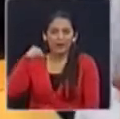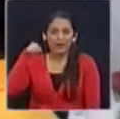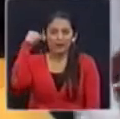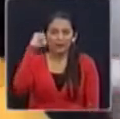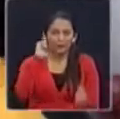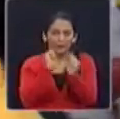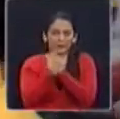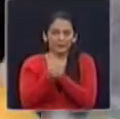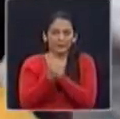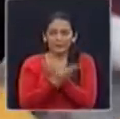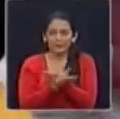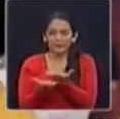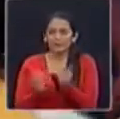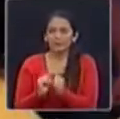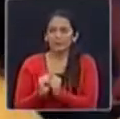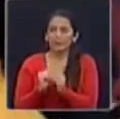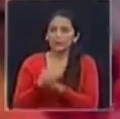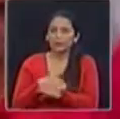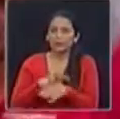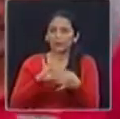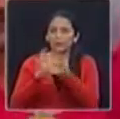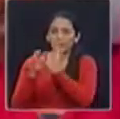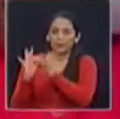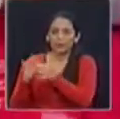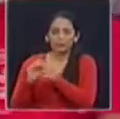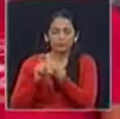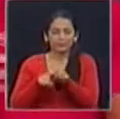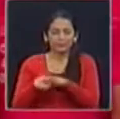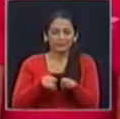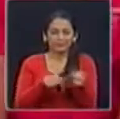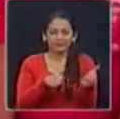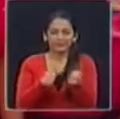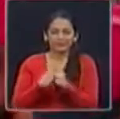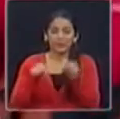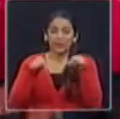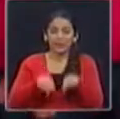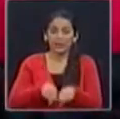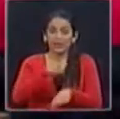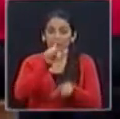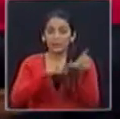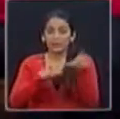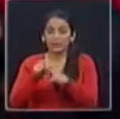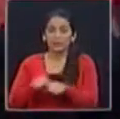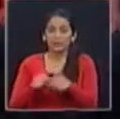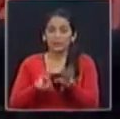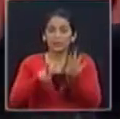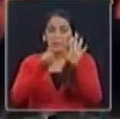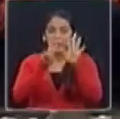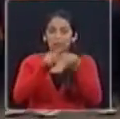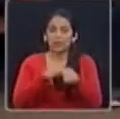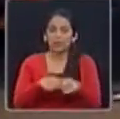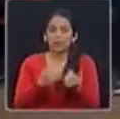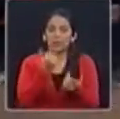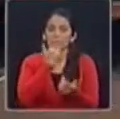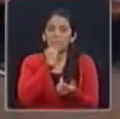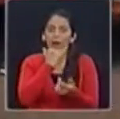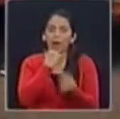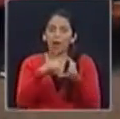clasificar a los Olímpicos. Durante el proceso, 7 jugadores fueron separados por falsa documentación. Y